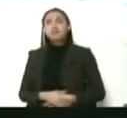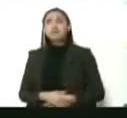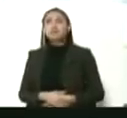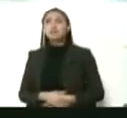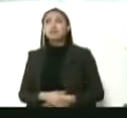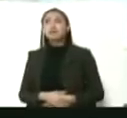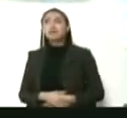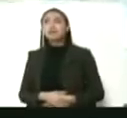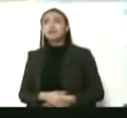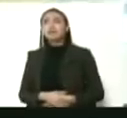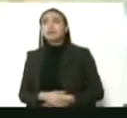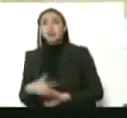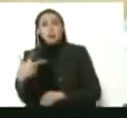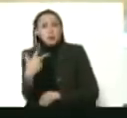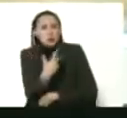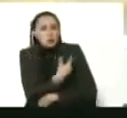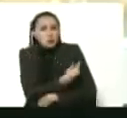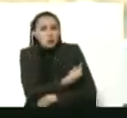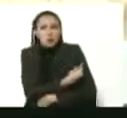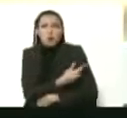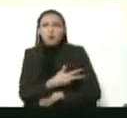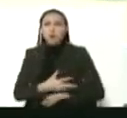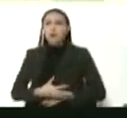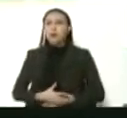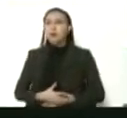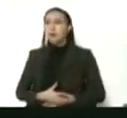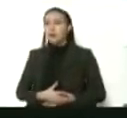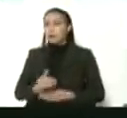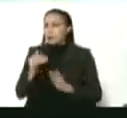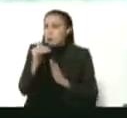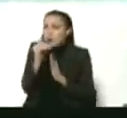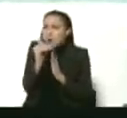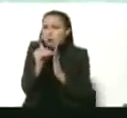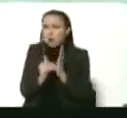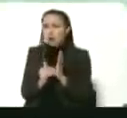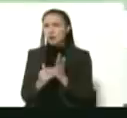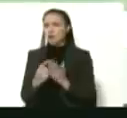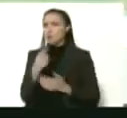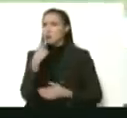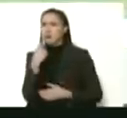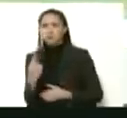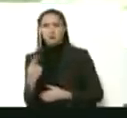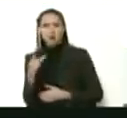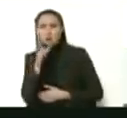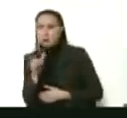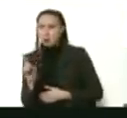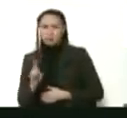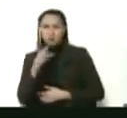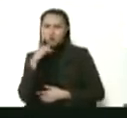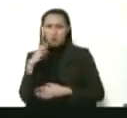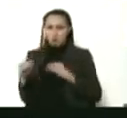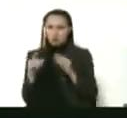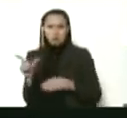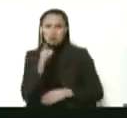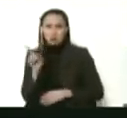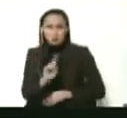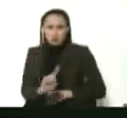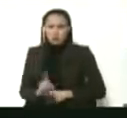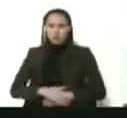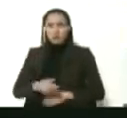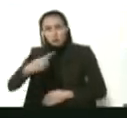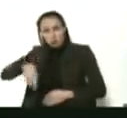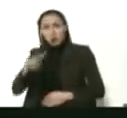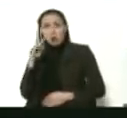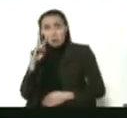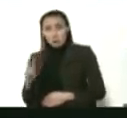Son vacunas todavía jojotas. No quiero hablar mal de ninguna vacuna, pero ustedes pueden ver